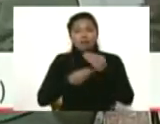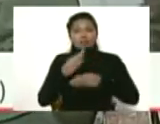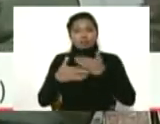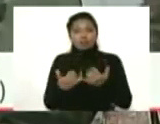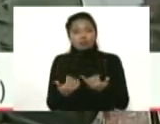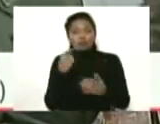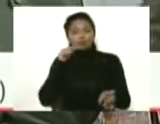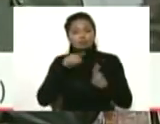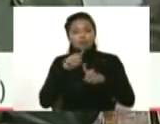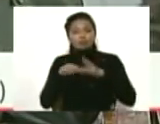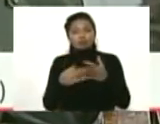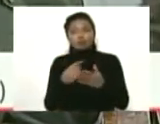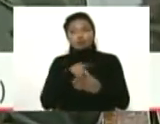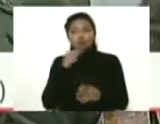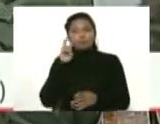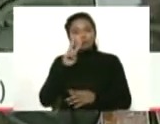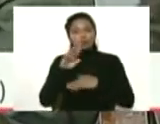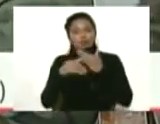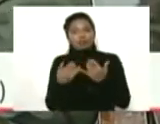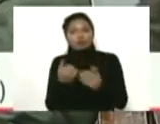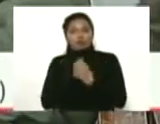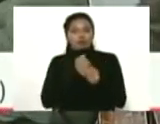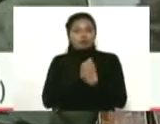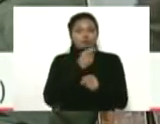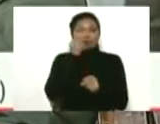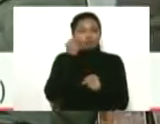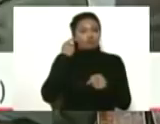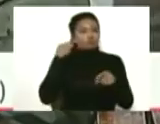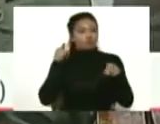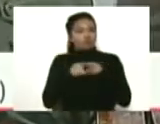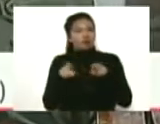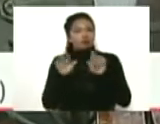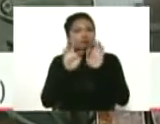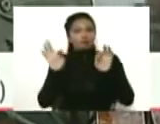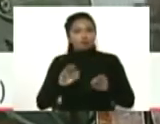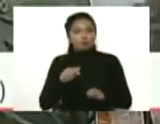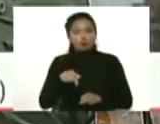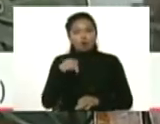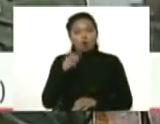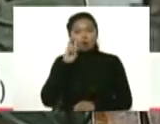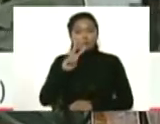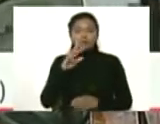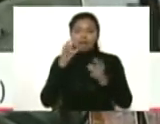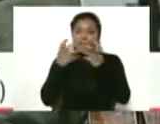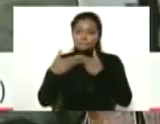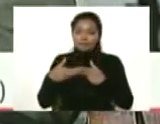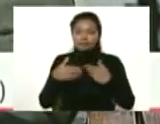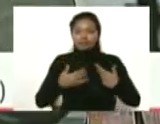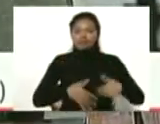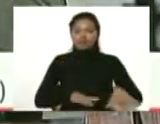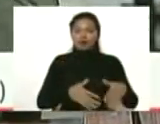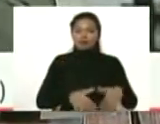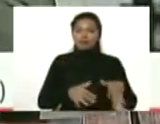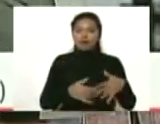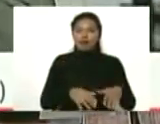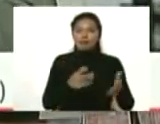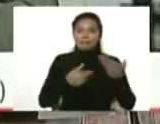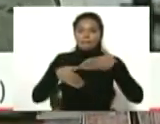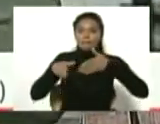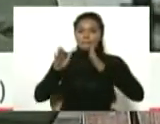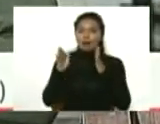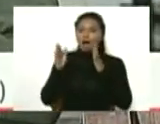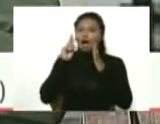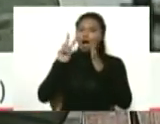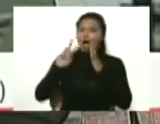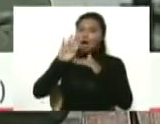fue precisamente lo que yo observé en los trabajadores y trabajadoras hoy allá en las empresas de Guayana. Esas estructuras,